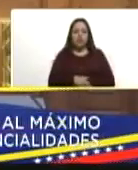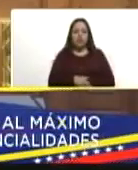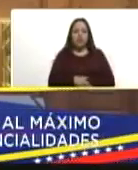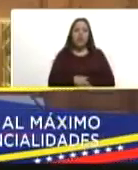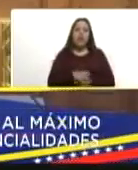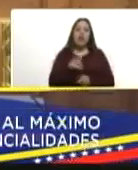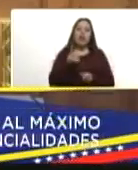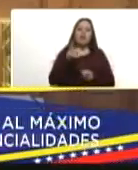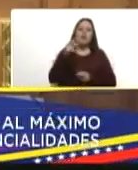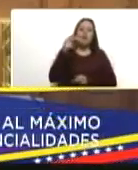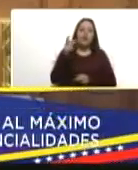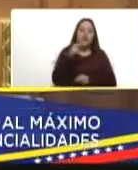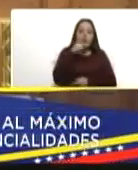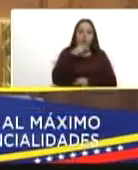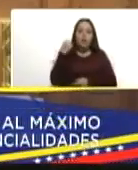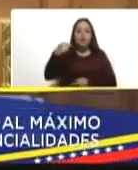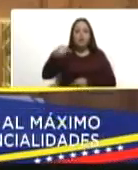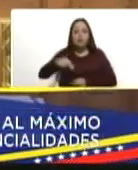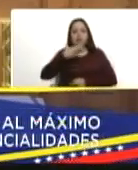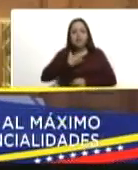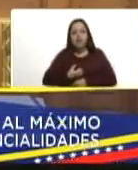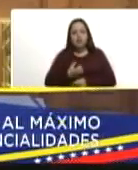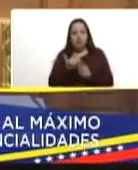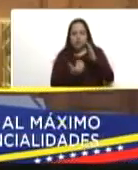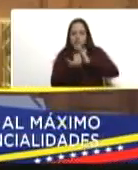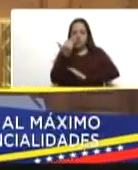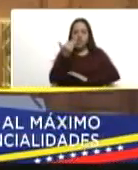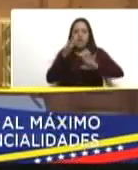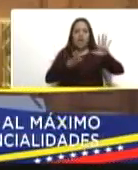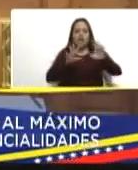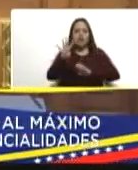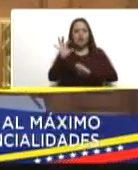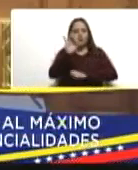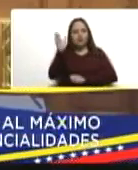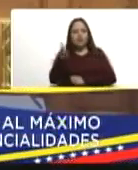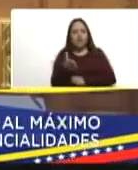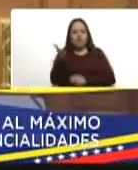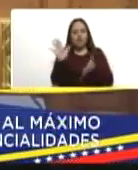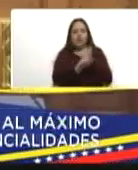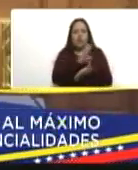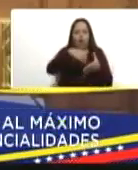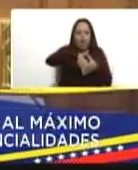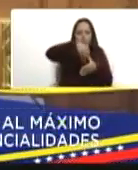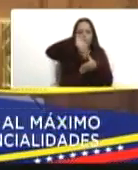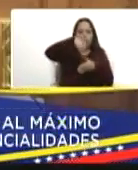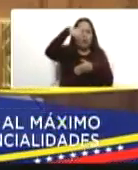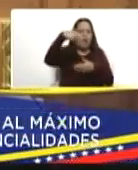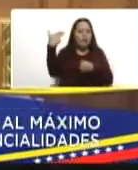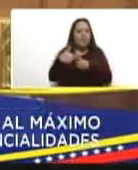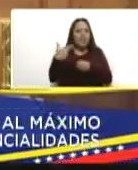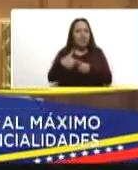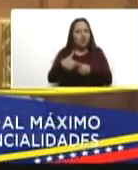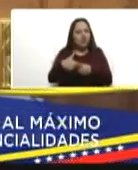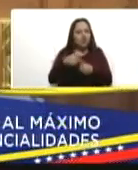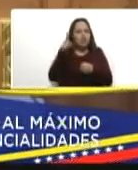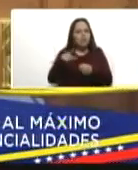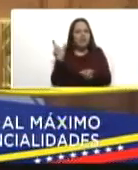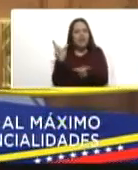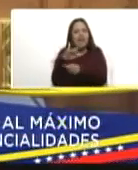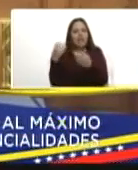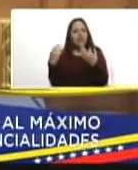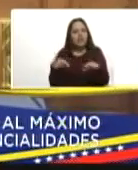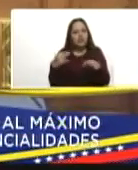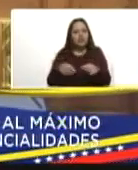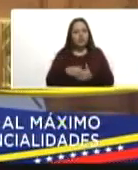el incremento del 14 por de la extracción de petróleo crudo y gas natural generando